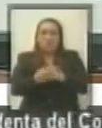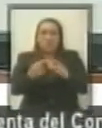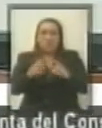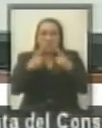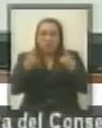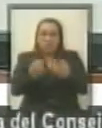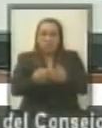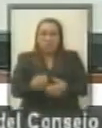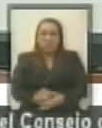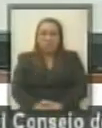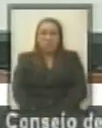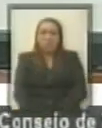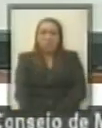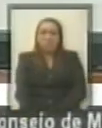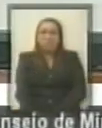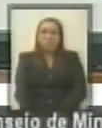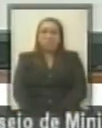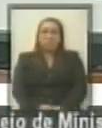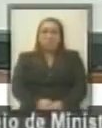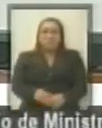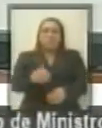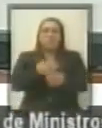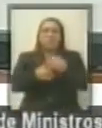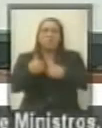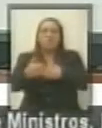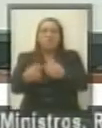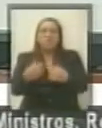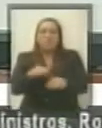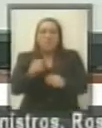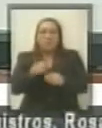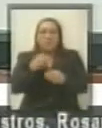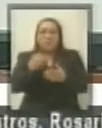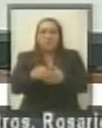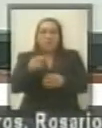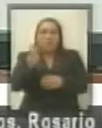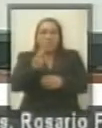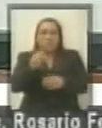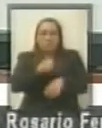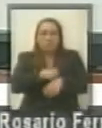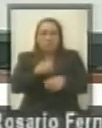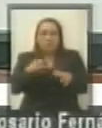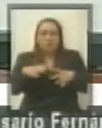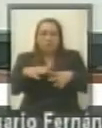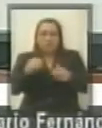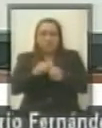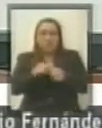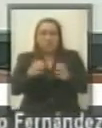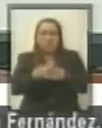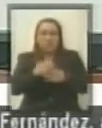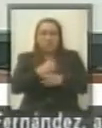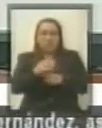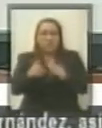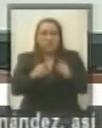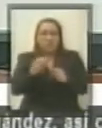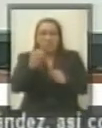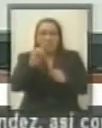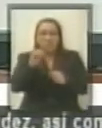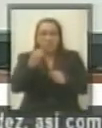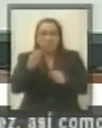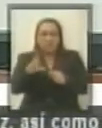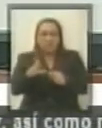sesión, el anterior proceso fue convocado para designar las 2 plazas vacantes en el consejo directivo de